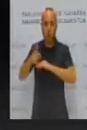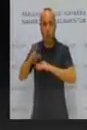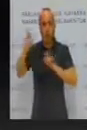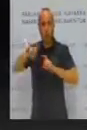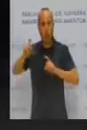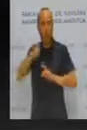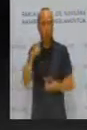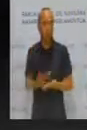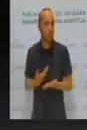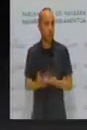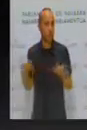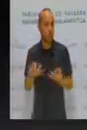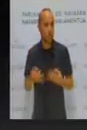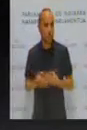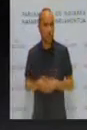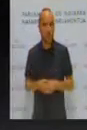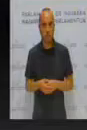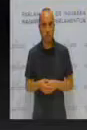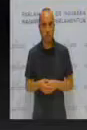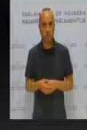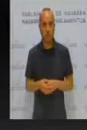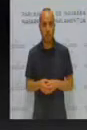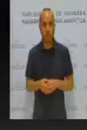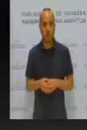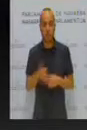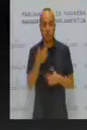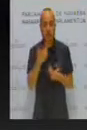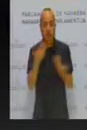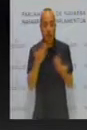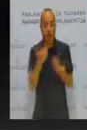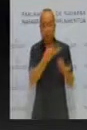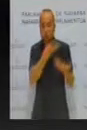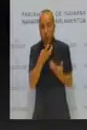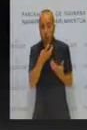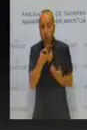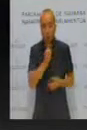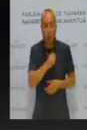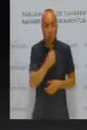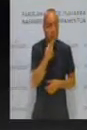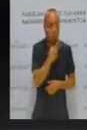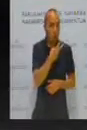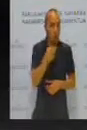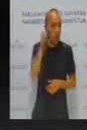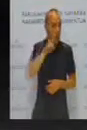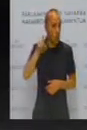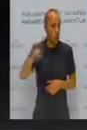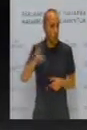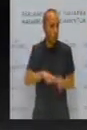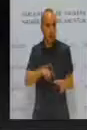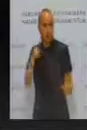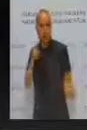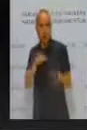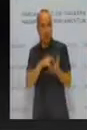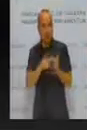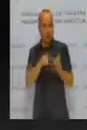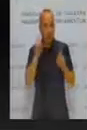lugar, que nunca se puede hablar de 800 o de 1.200 docentes que hayan salido del sistema educativo, porque